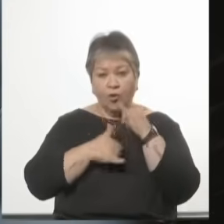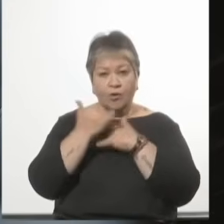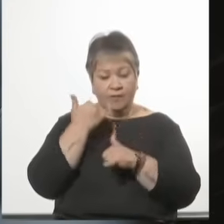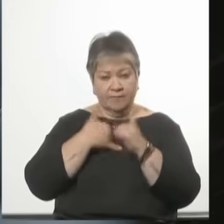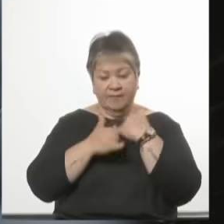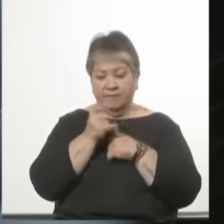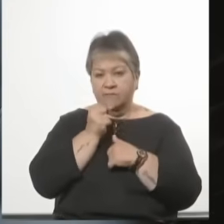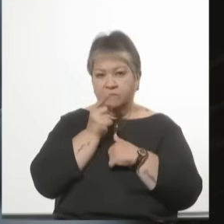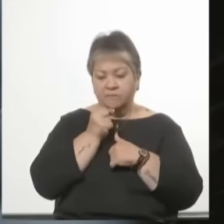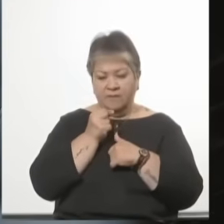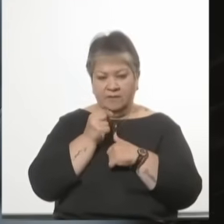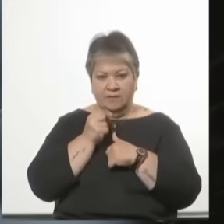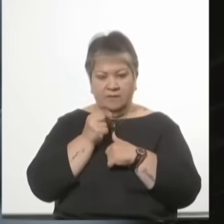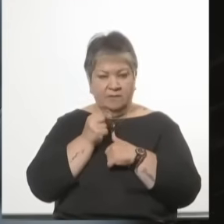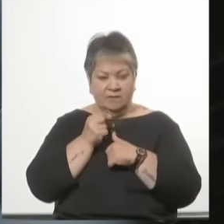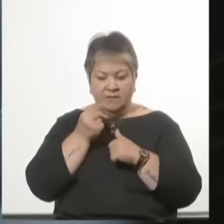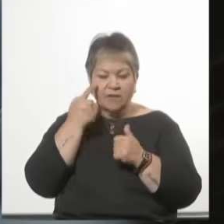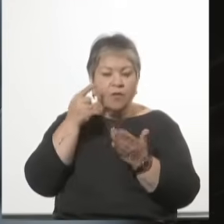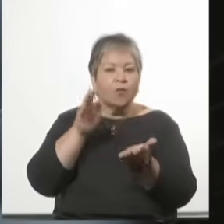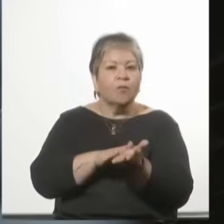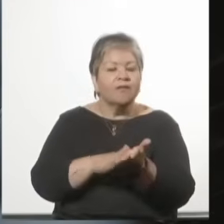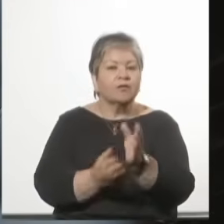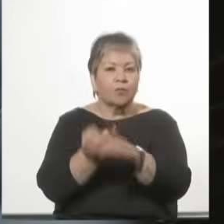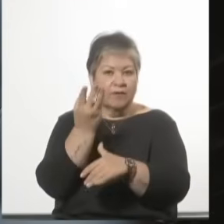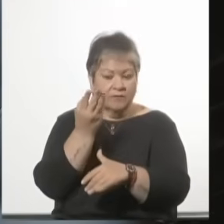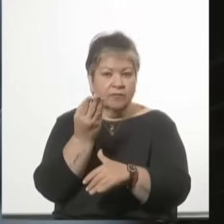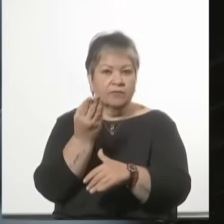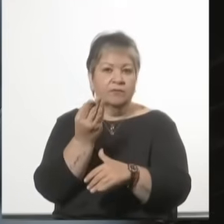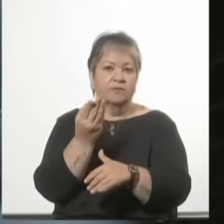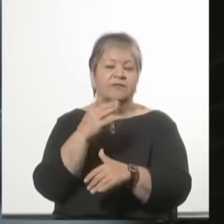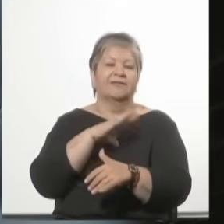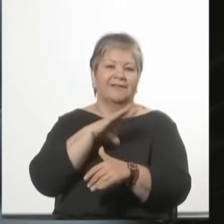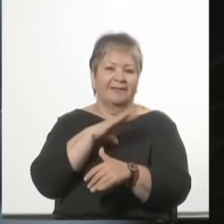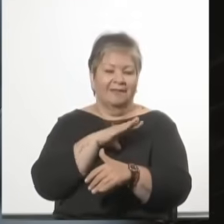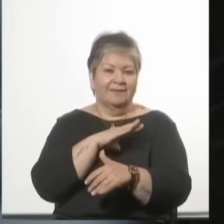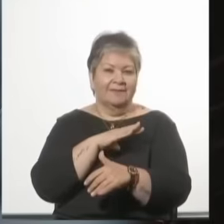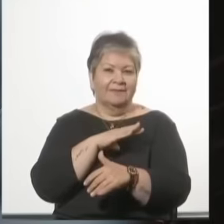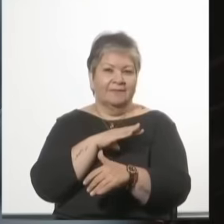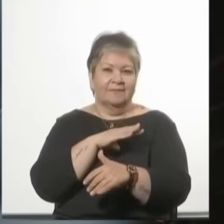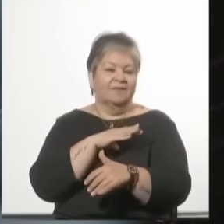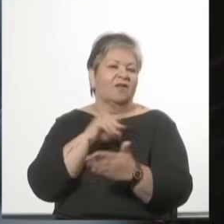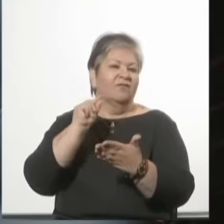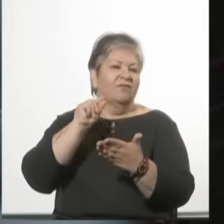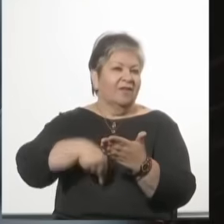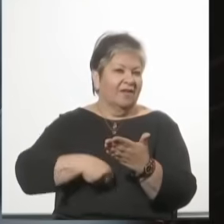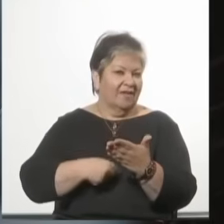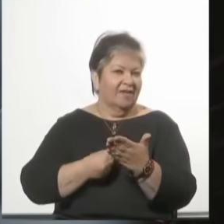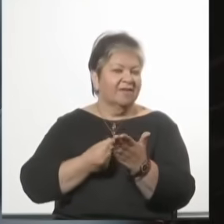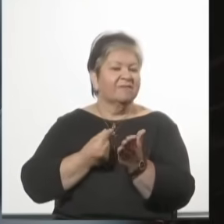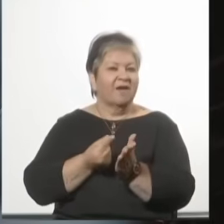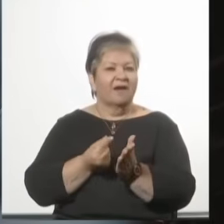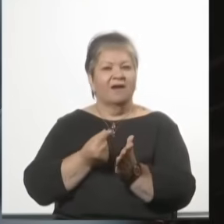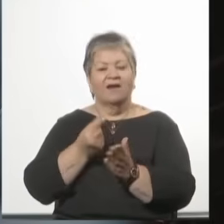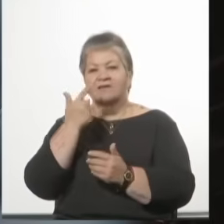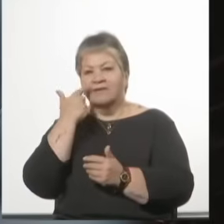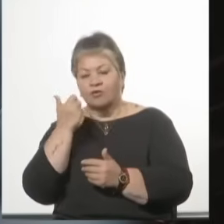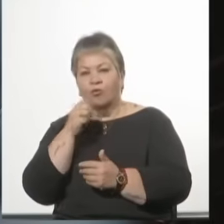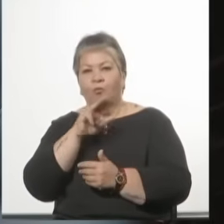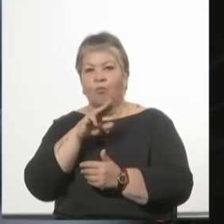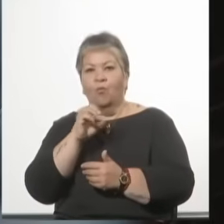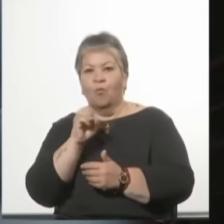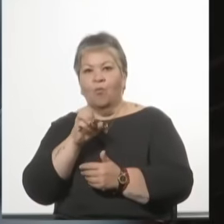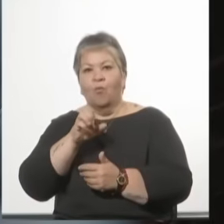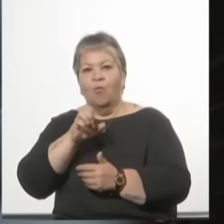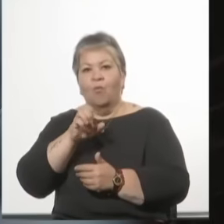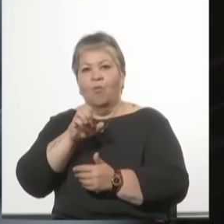se desprende que este nuevo documento, que contiene en apariencia una firma autógrafa del citado señor Walsh, no es